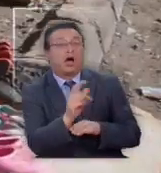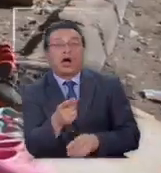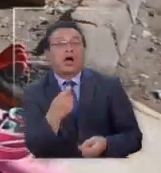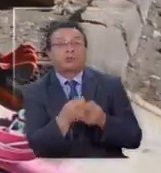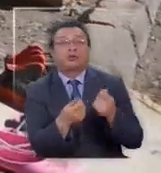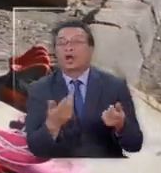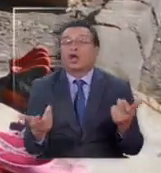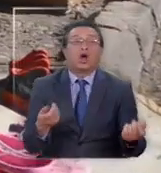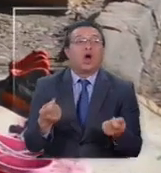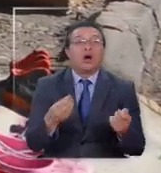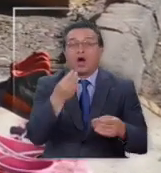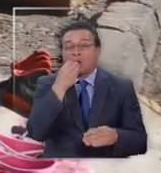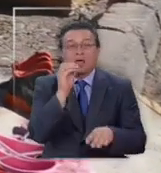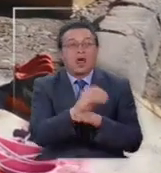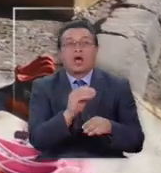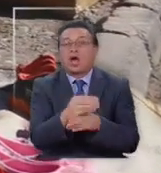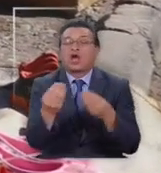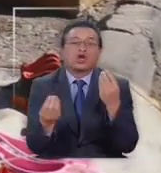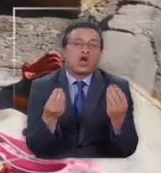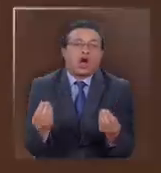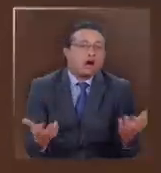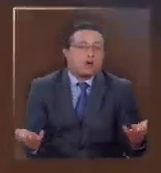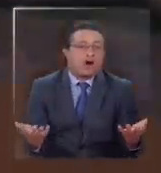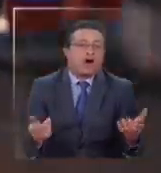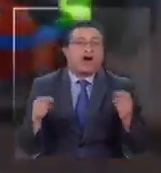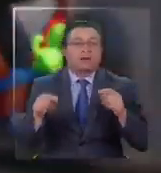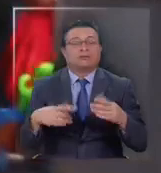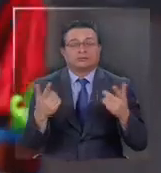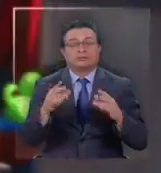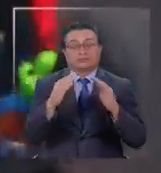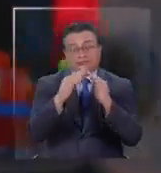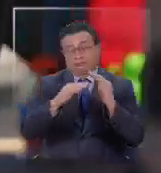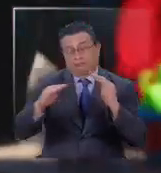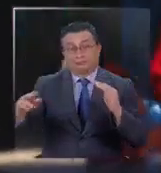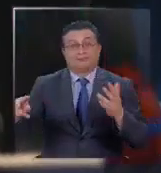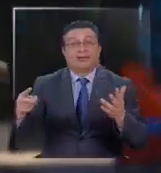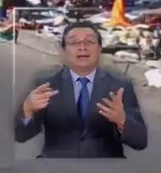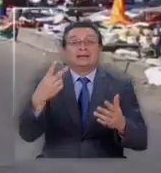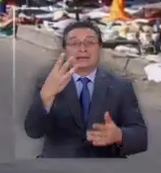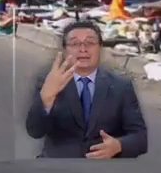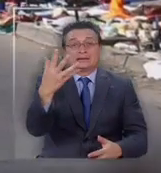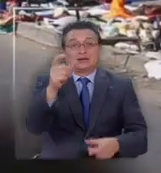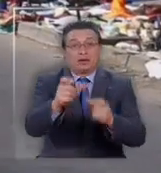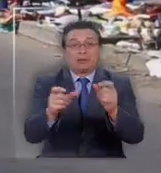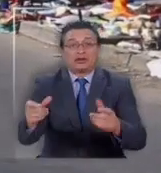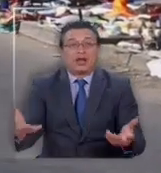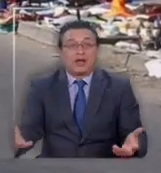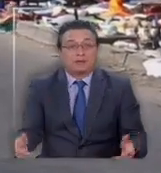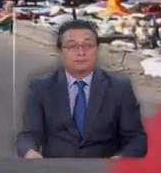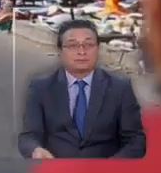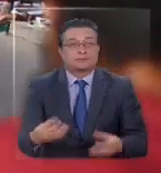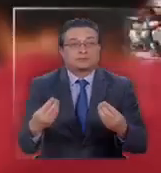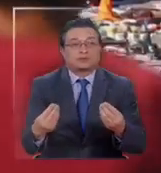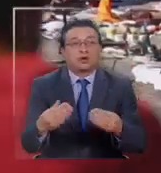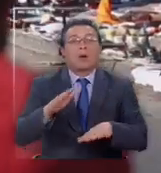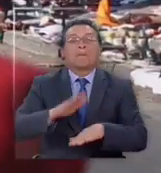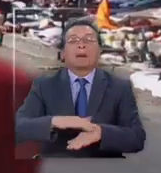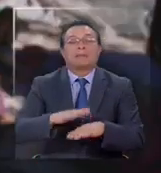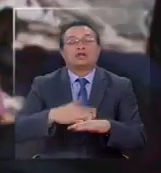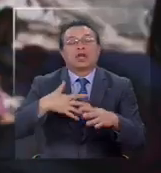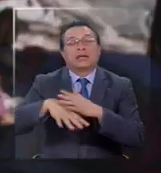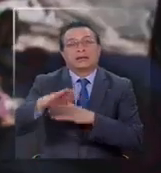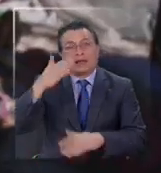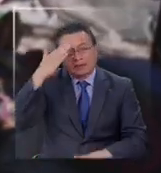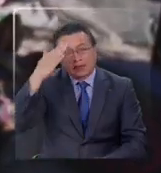las cuentas, poder pagar la comida, todo lo que conlleva tener un albergue con 35 personas hoy. ¿Cómo obtiene esos permisos de 15